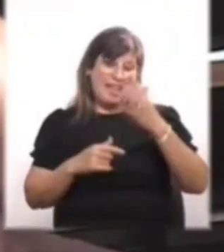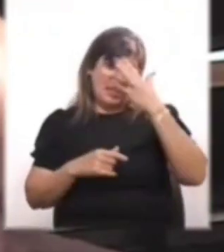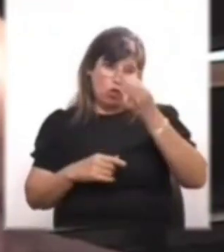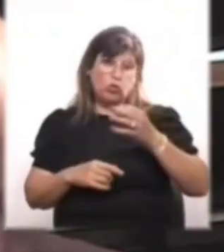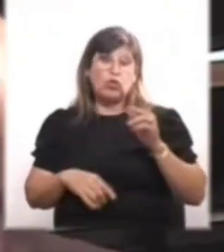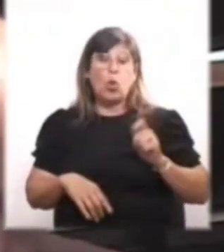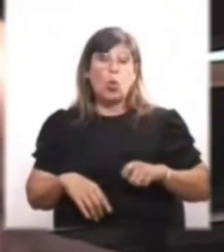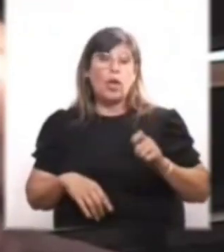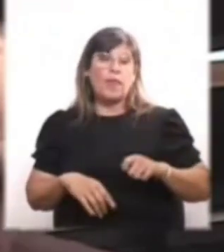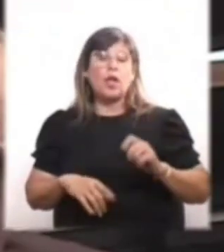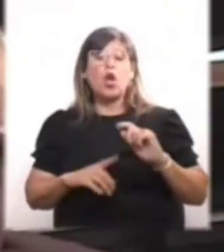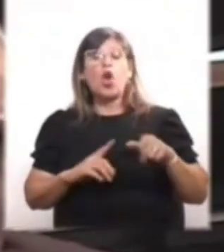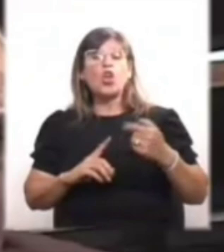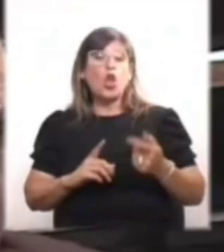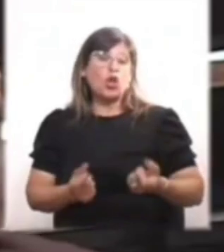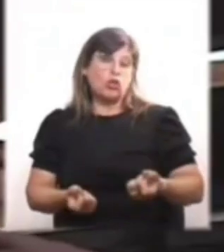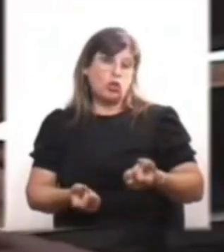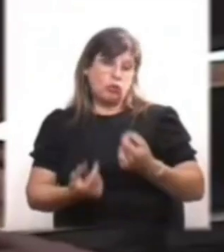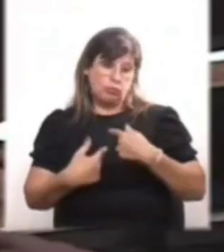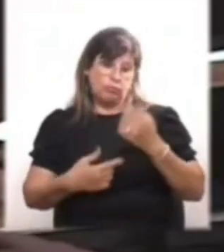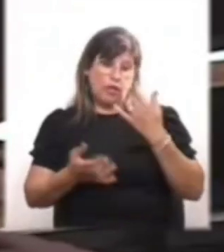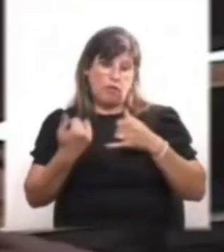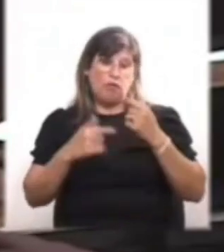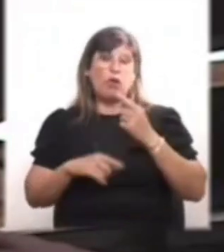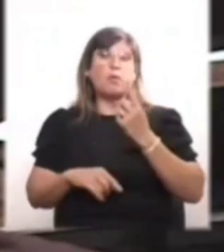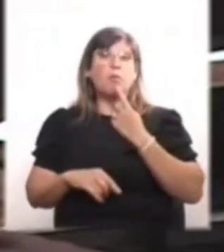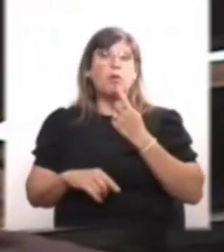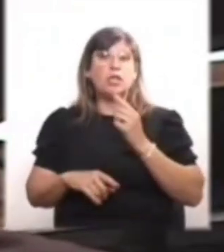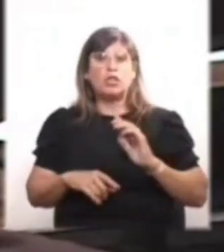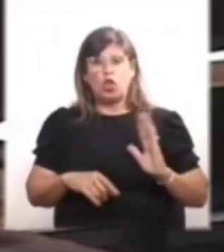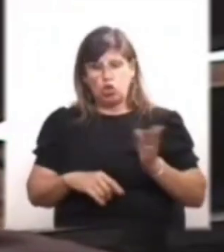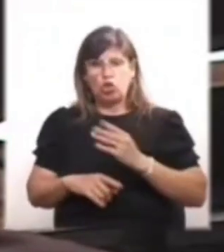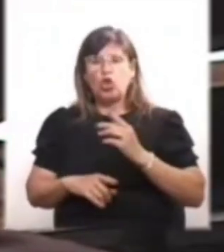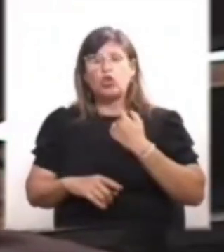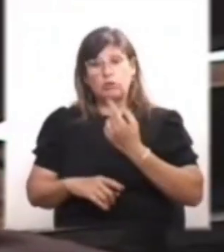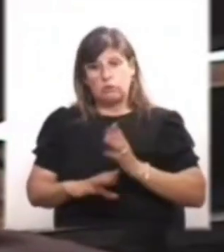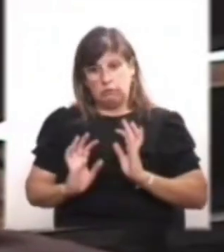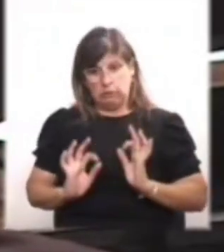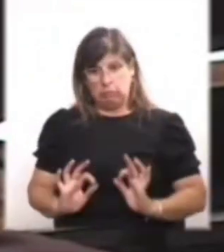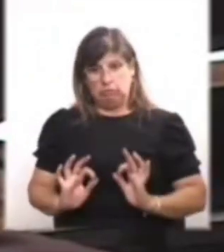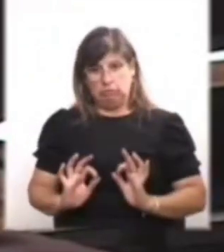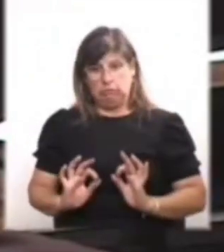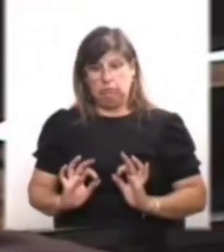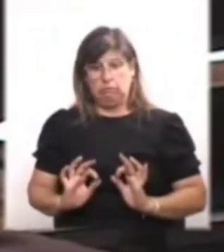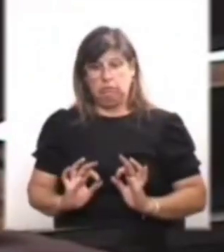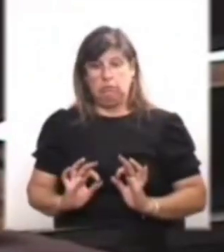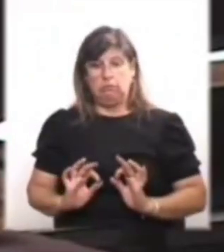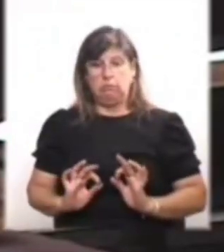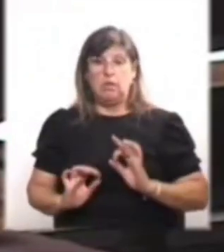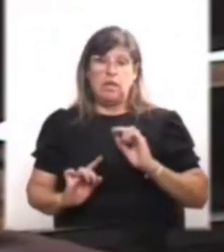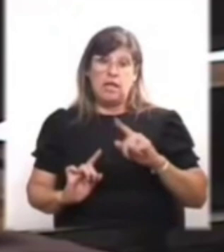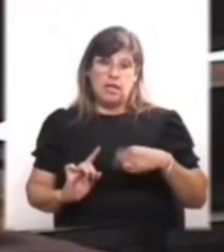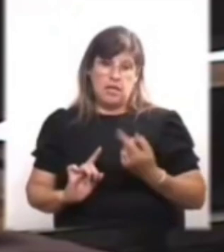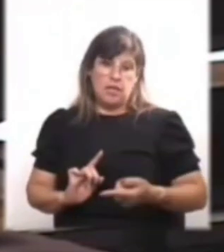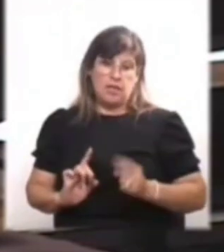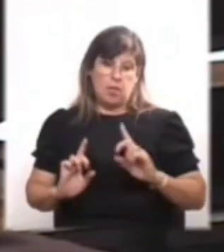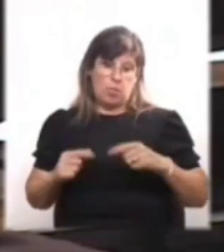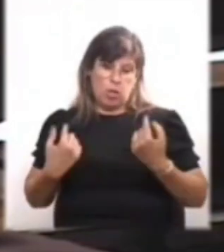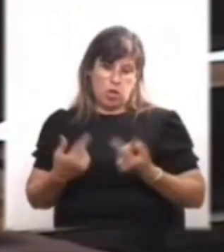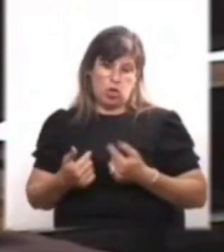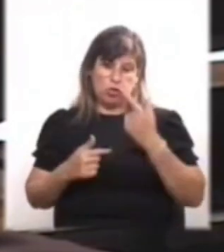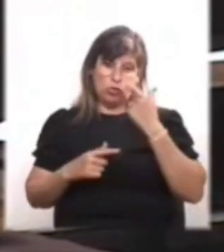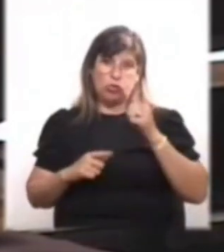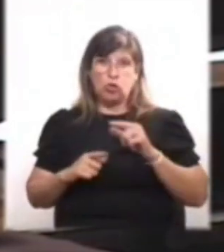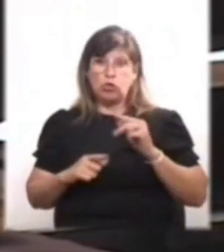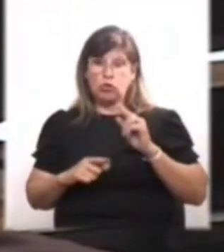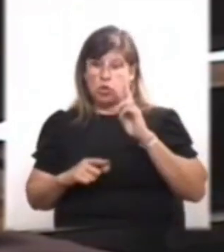jurídicos y otros dan informes políticos, son todos válidos. Y luego nosotros, desde